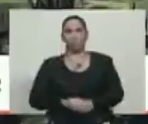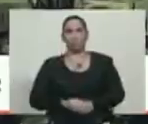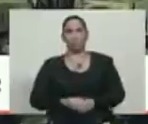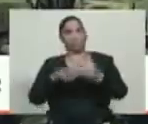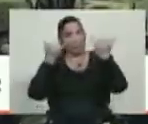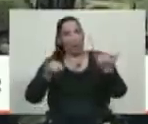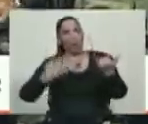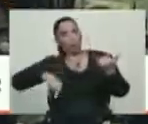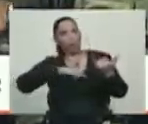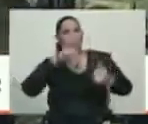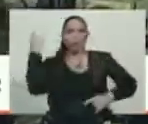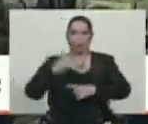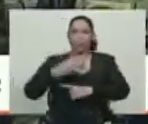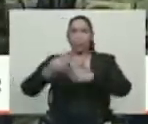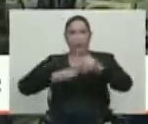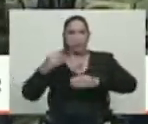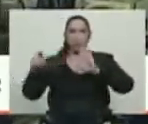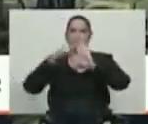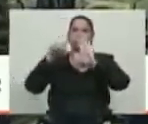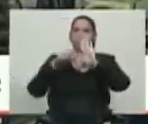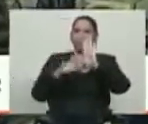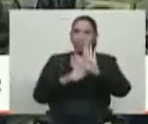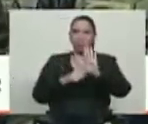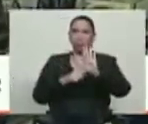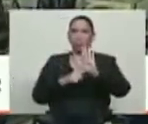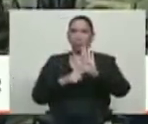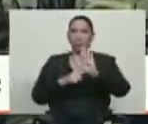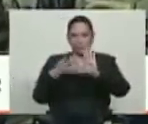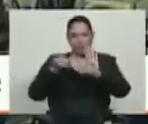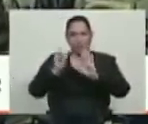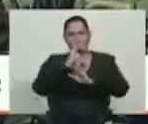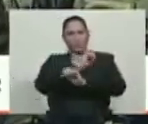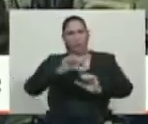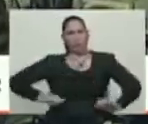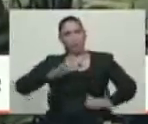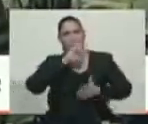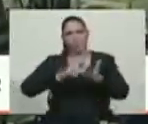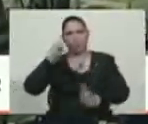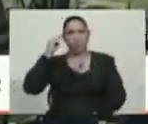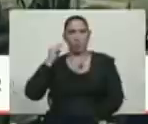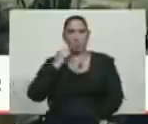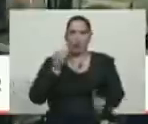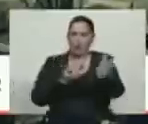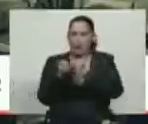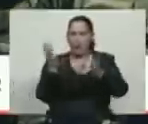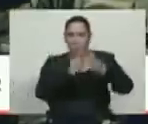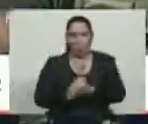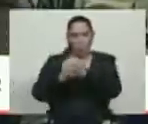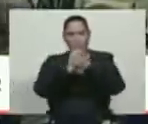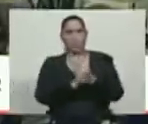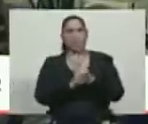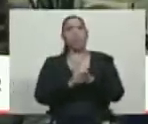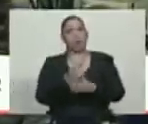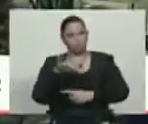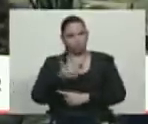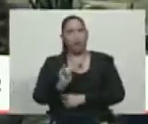Ahora nos toca cumplir a nosotros. Si hay Fuerza Armada Nacional Bolivariana leal y unida, habrá